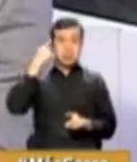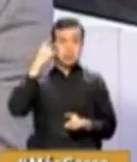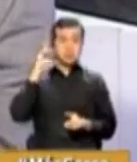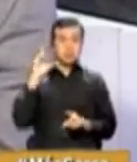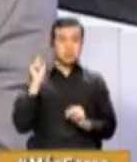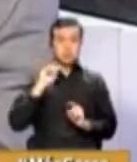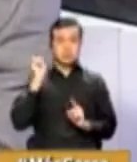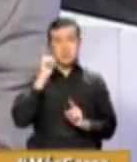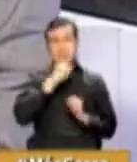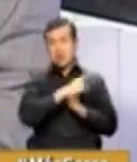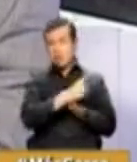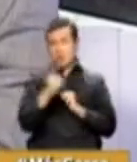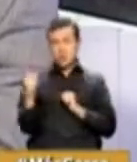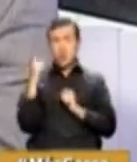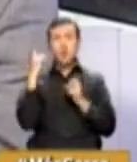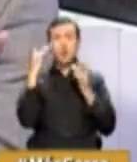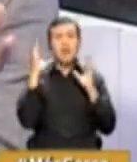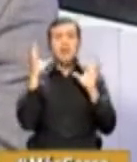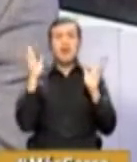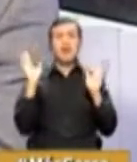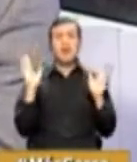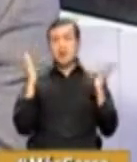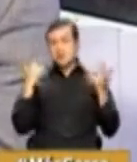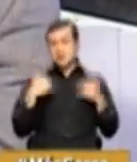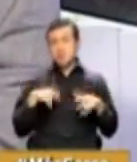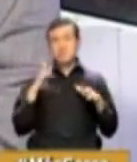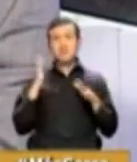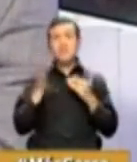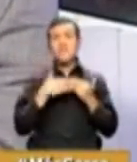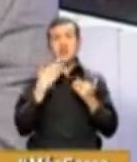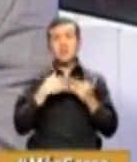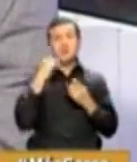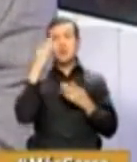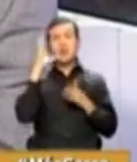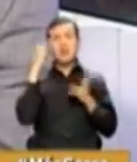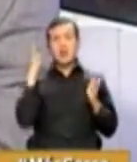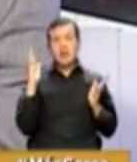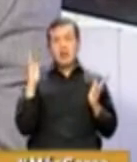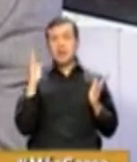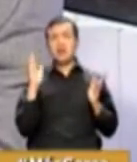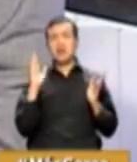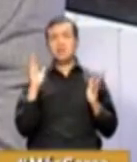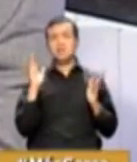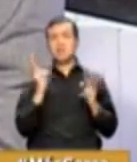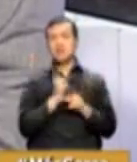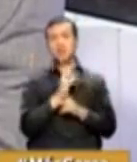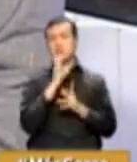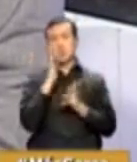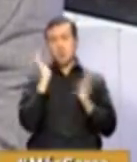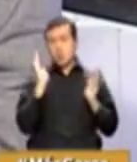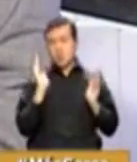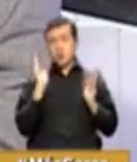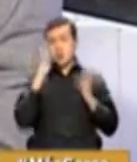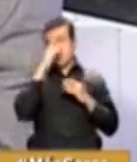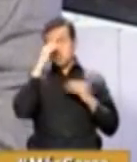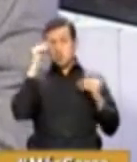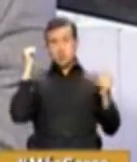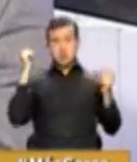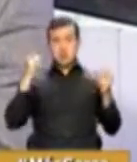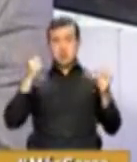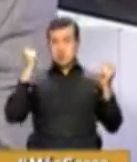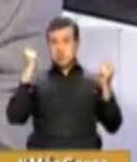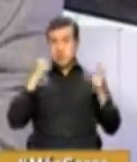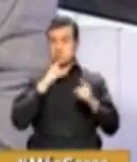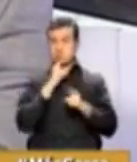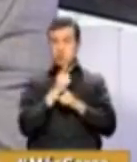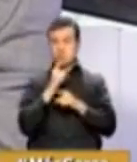eso es criterio de cada cirujano, pero en cualquier de los casos es una cirugía no dolorosa, es ambulatoria, Y la recuperación es bastante